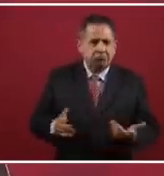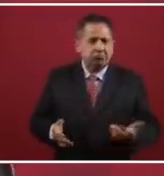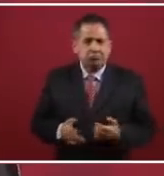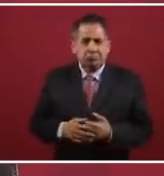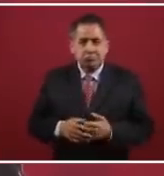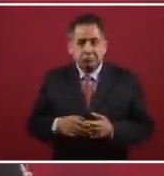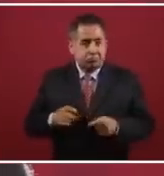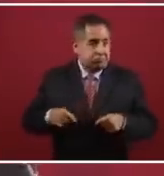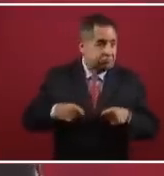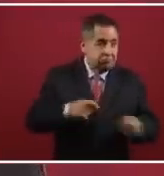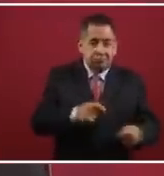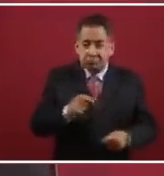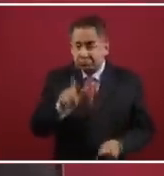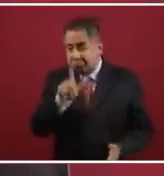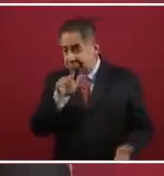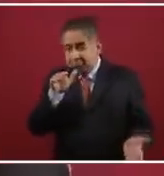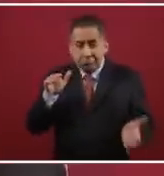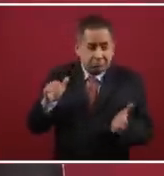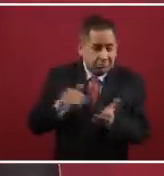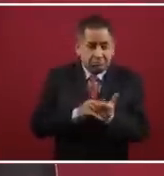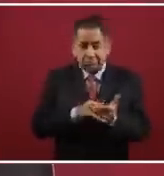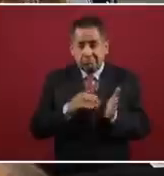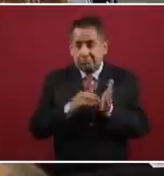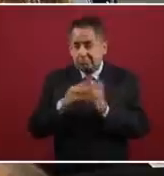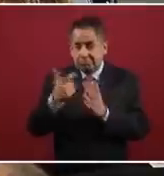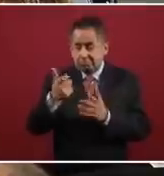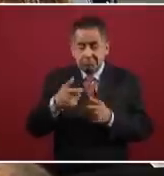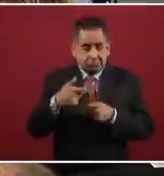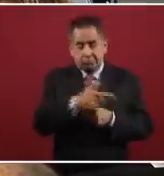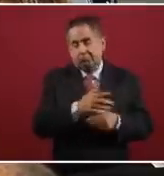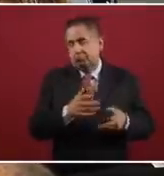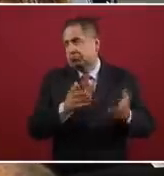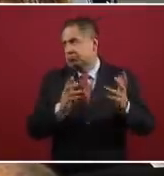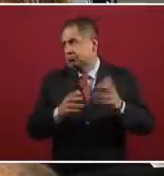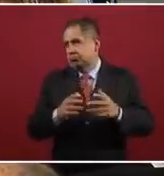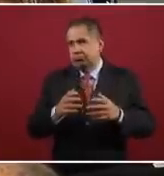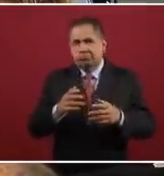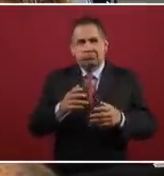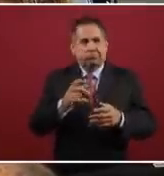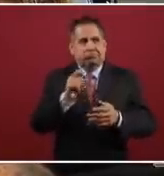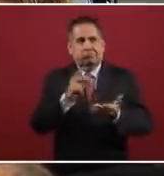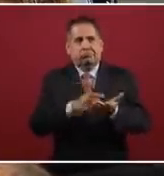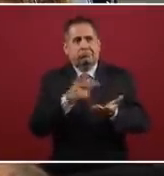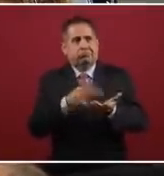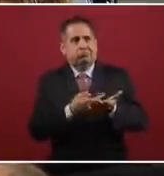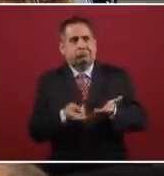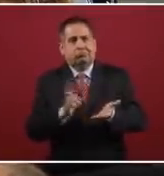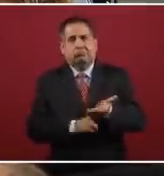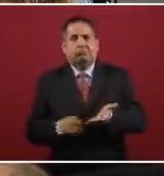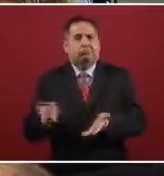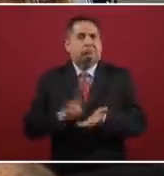terminan pagando 7,000, 10, 15, hasta 20 veces más